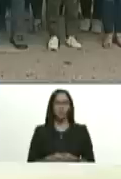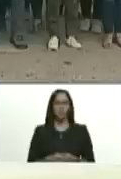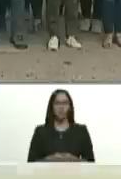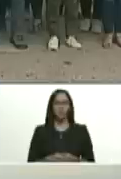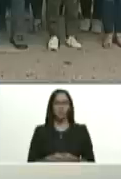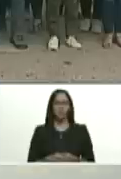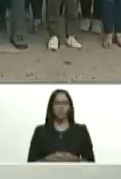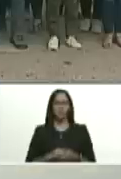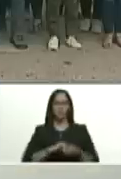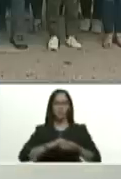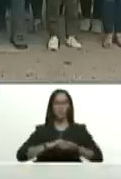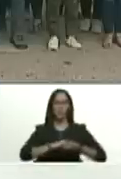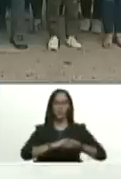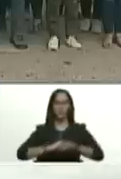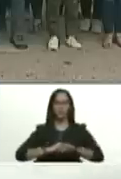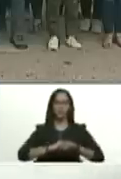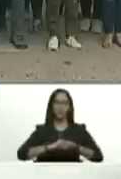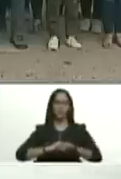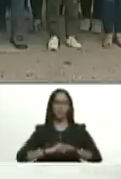Trujillo.